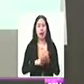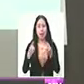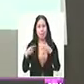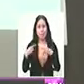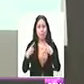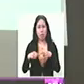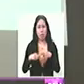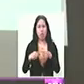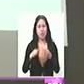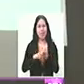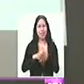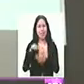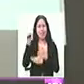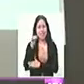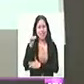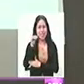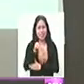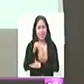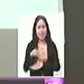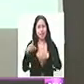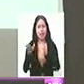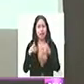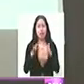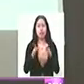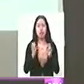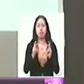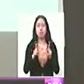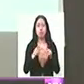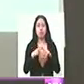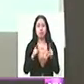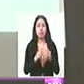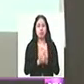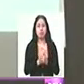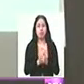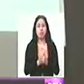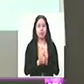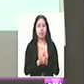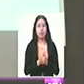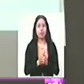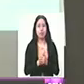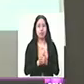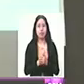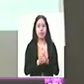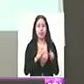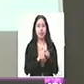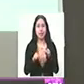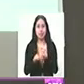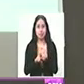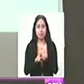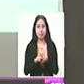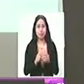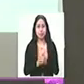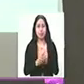frontera del norte argentino con Bolivia, la influencia mostrada por la frecuencia